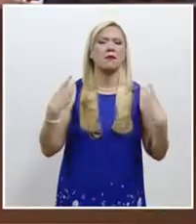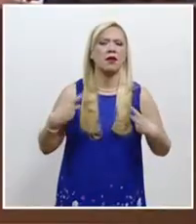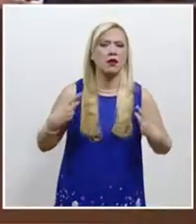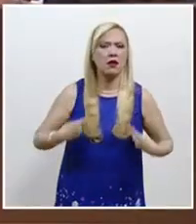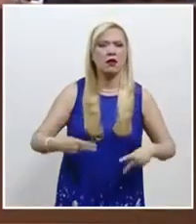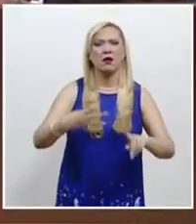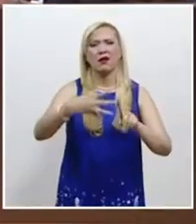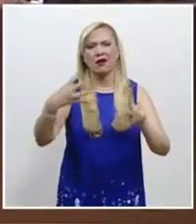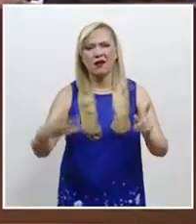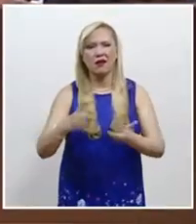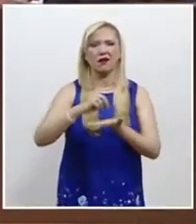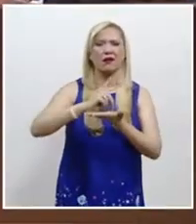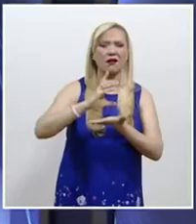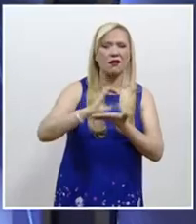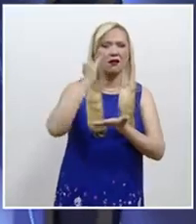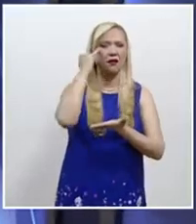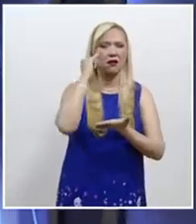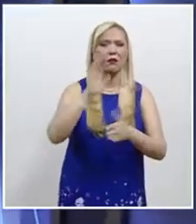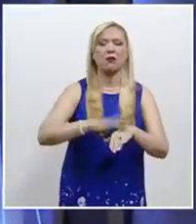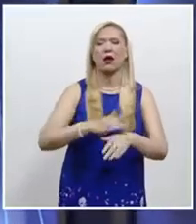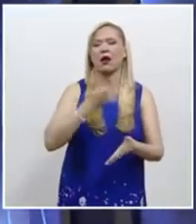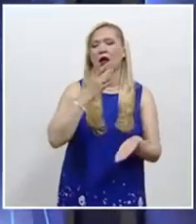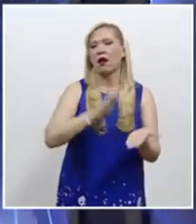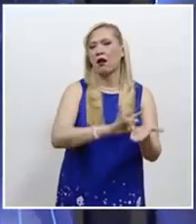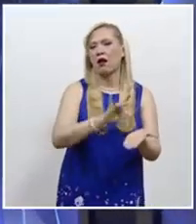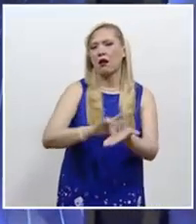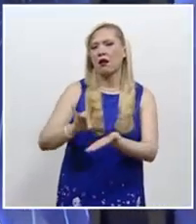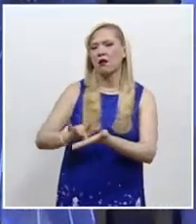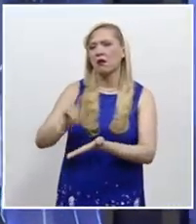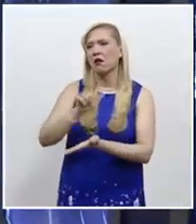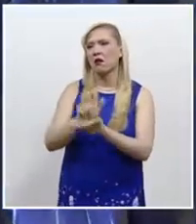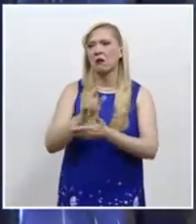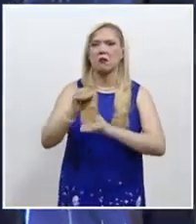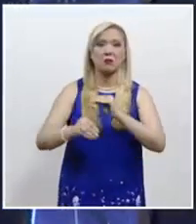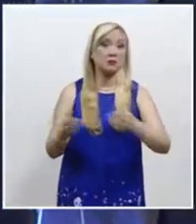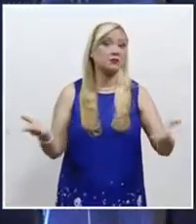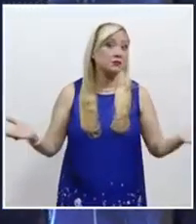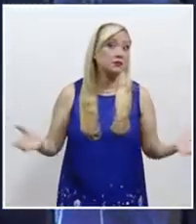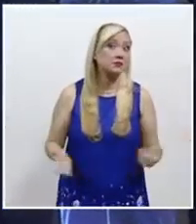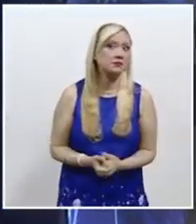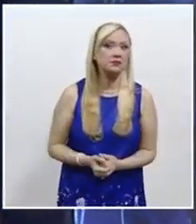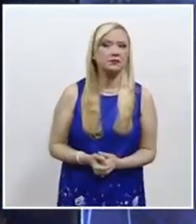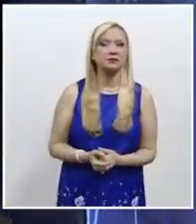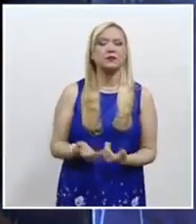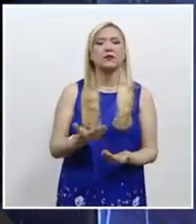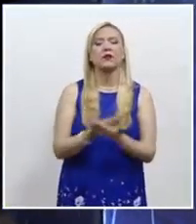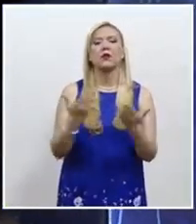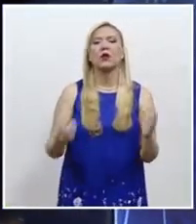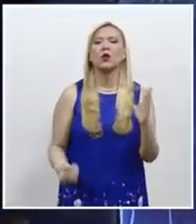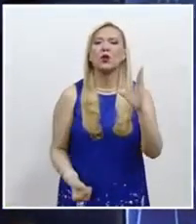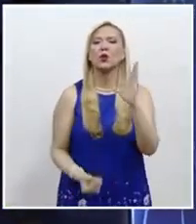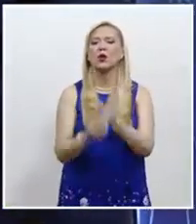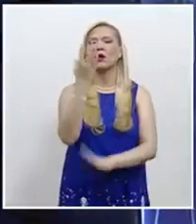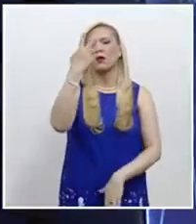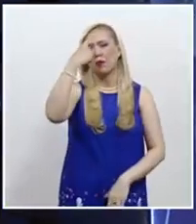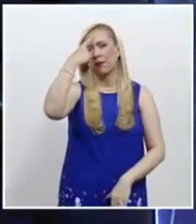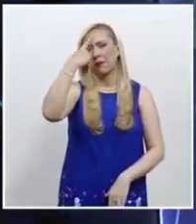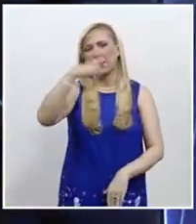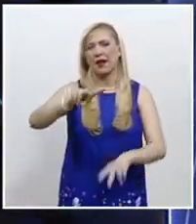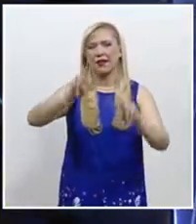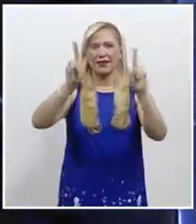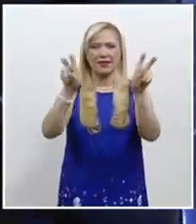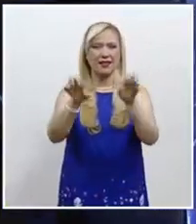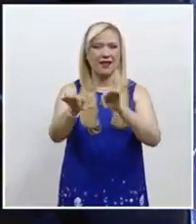Informativo, Juan Carlos González. Y en más temas, el modelo de conciliación en el nuevo sistema de justicia